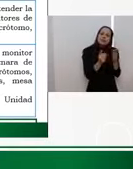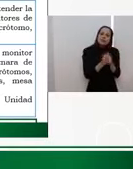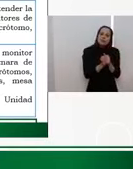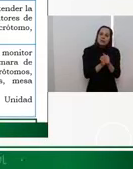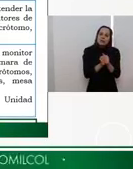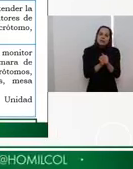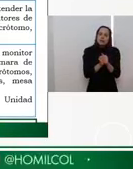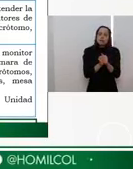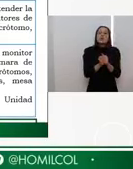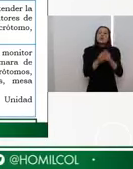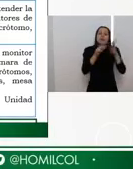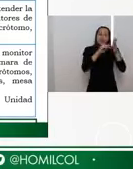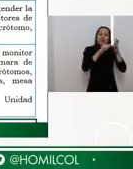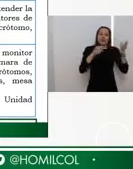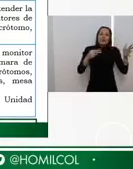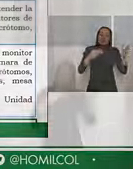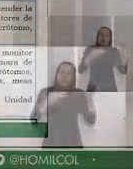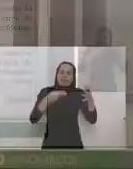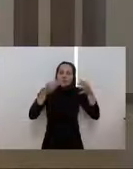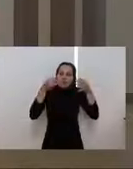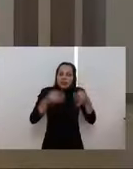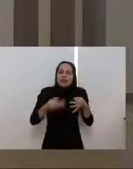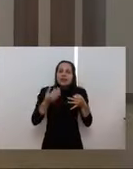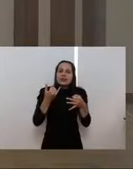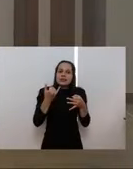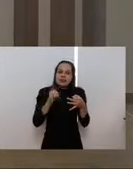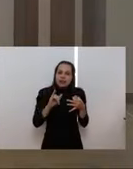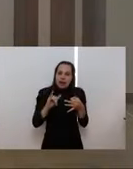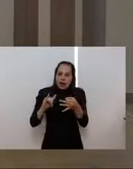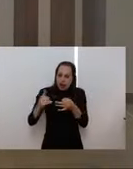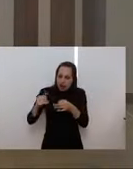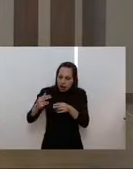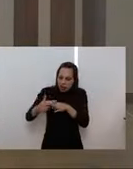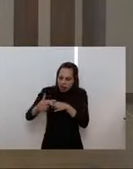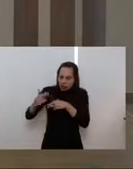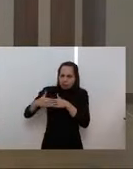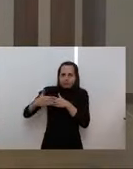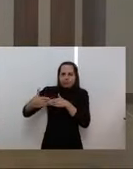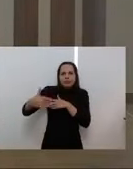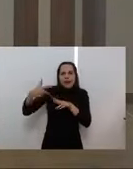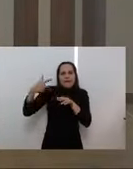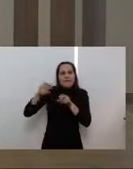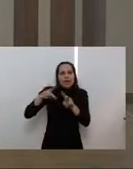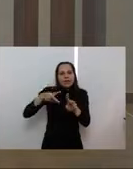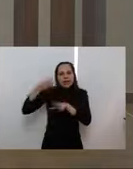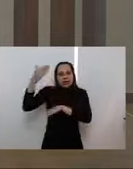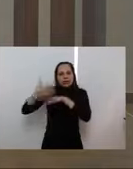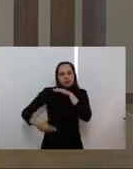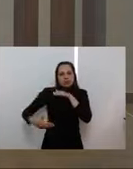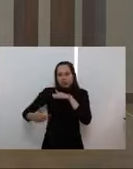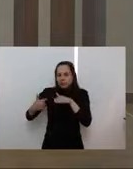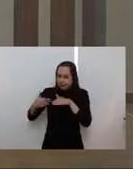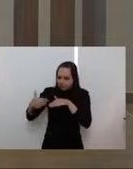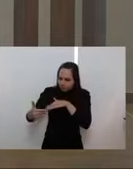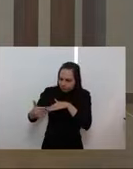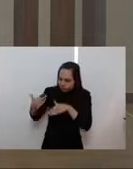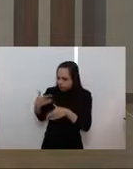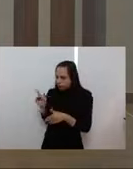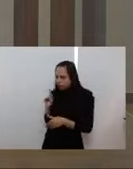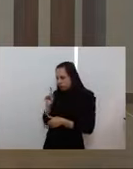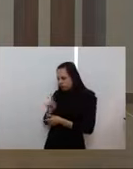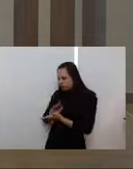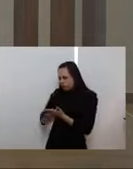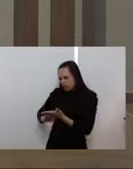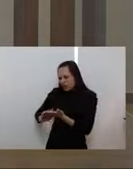tecnológica cuando nuestros equipos ya se están acercando al término de su vida útil cuando ya presentan fallos en las